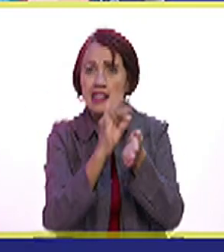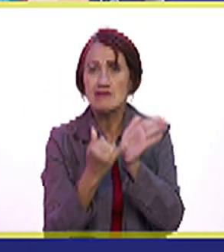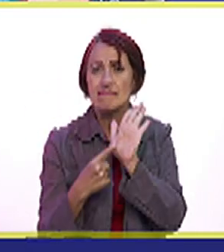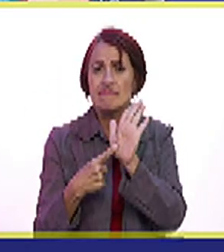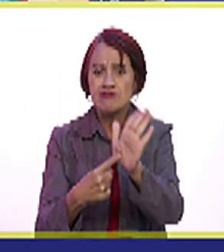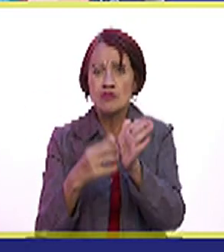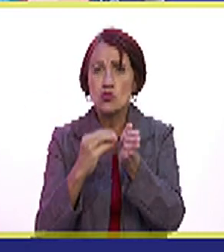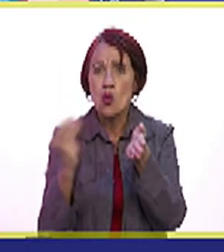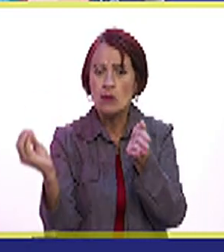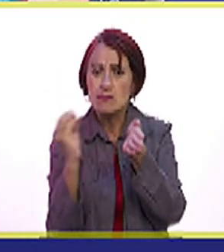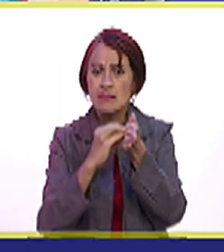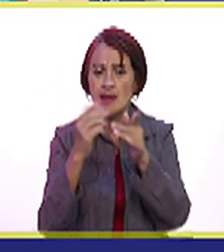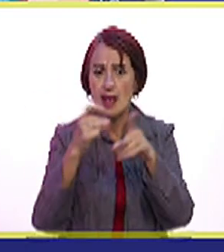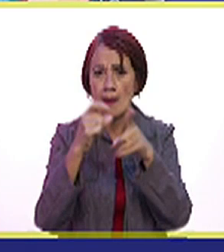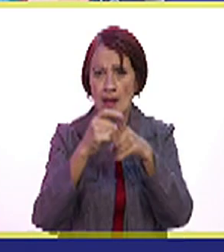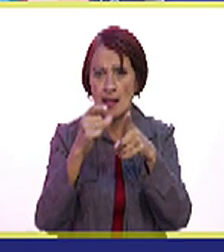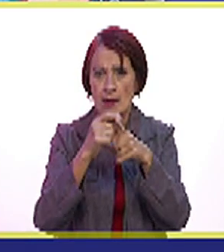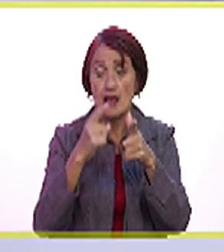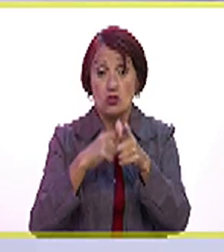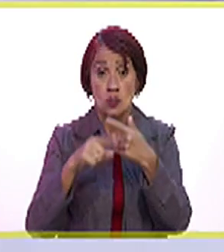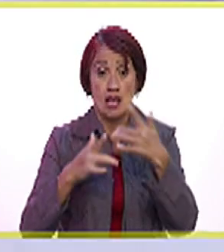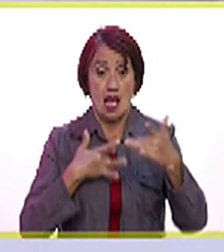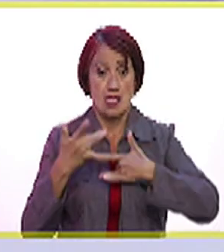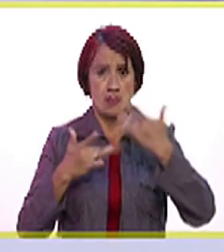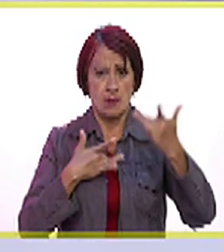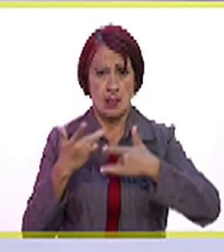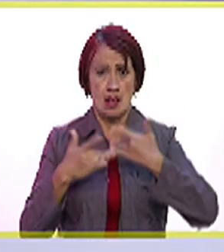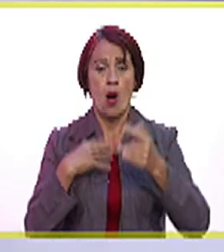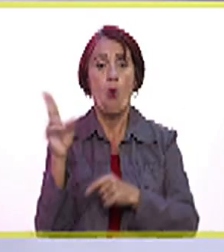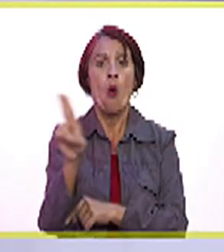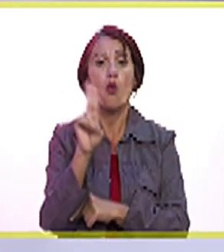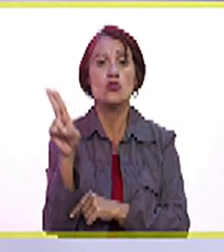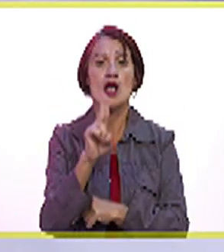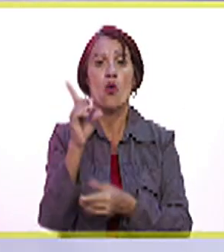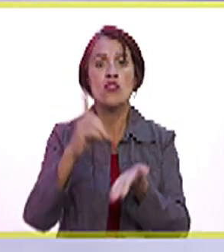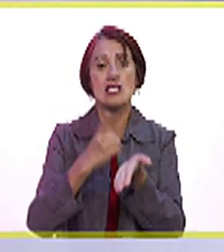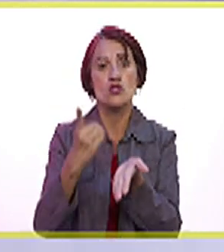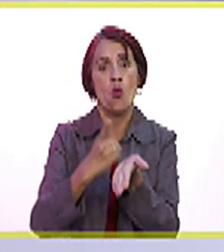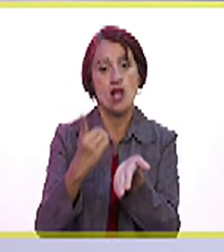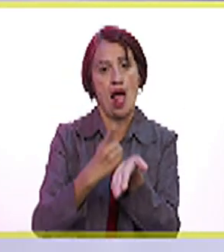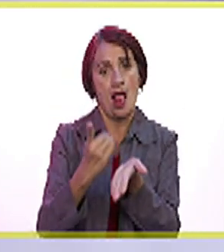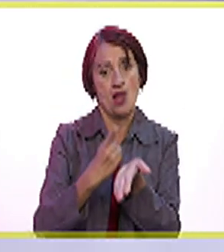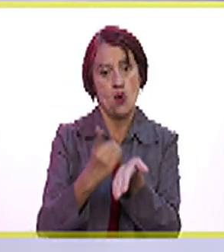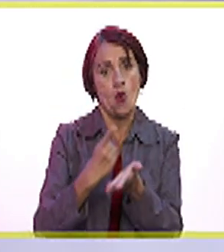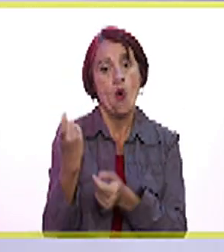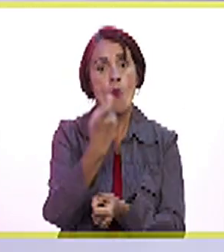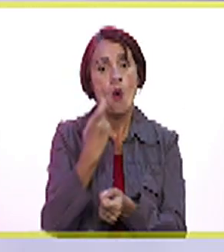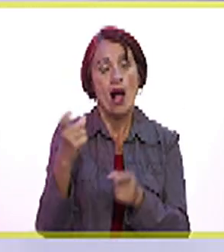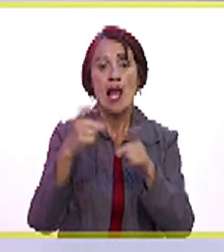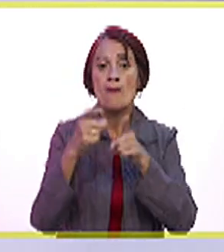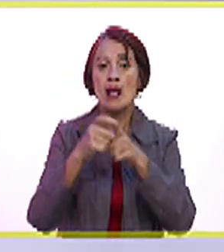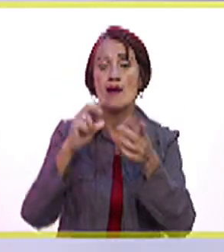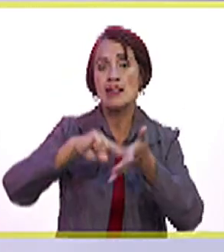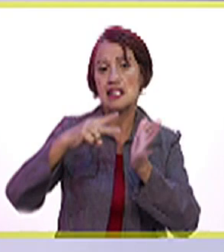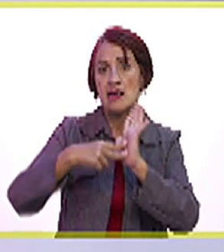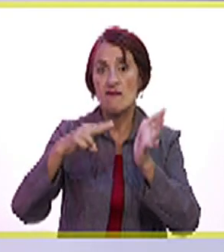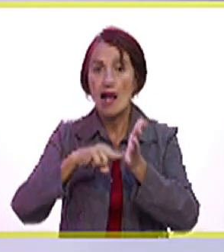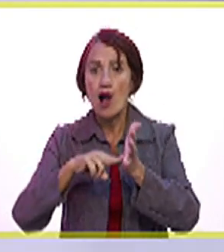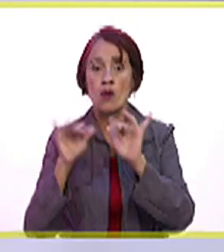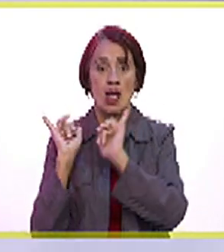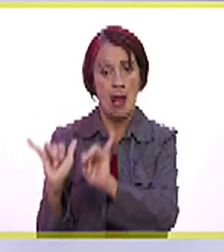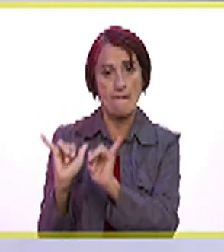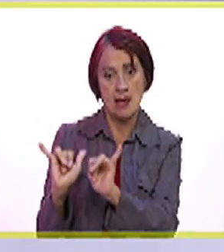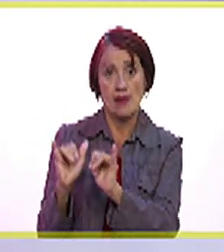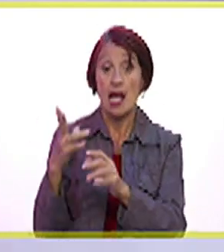colores cada aspecto. Para realizar esta actividad yo los invito a que utilicen un diccionario para que busquen palabras y significados de las mismas. Que